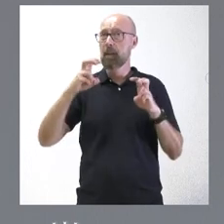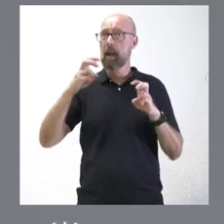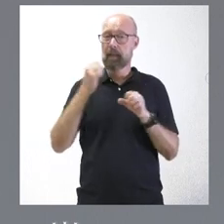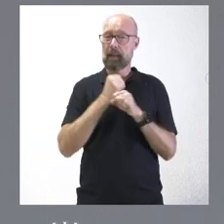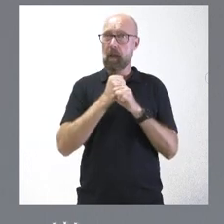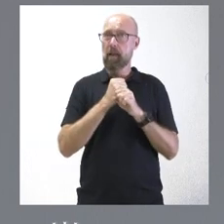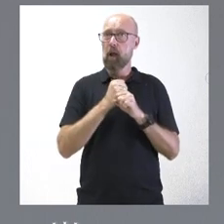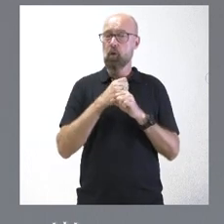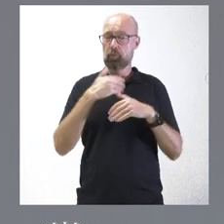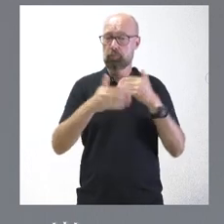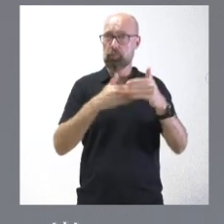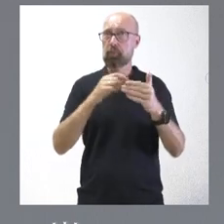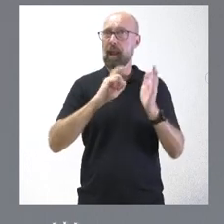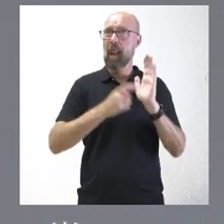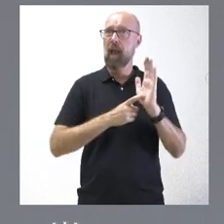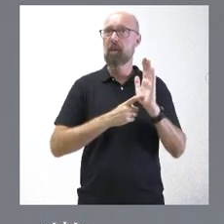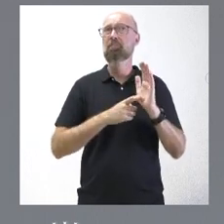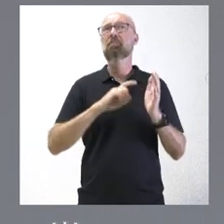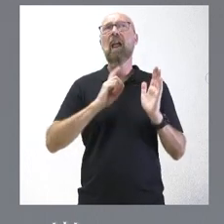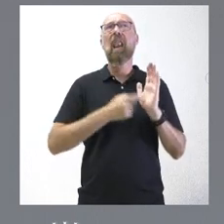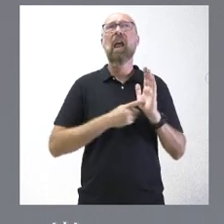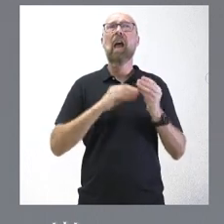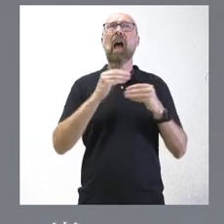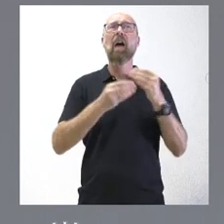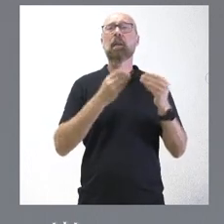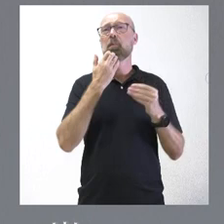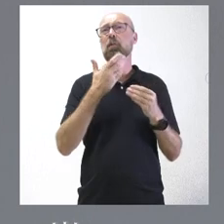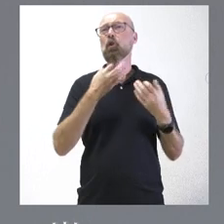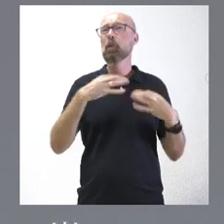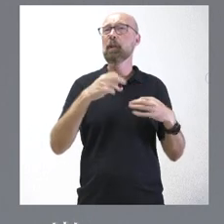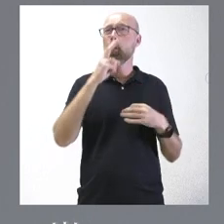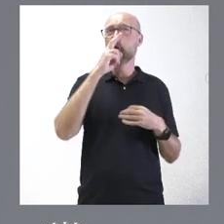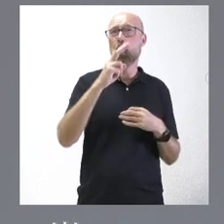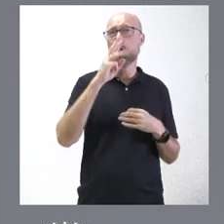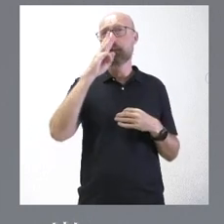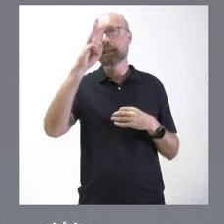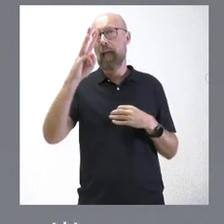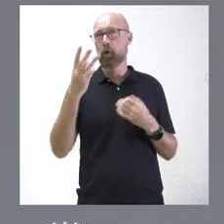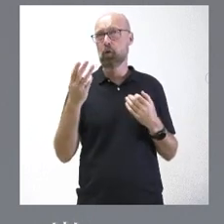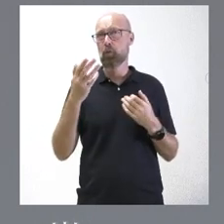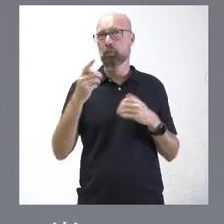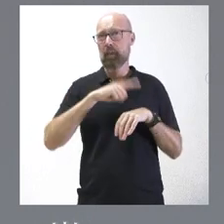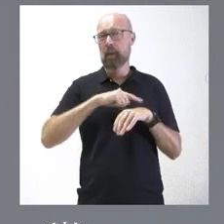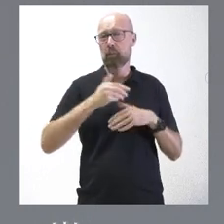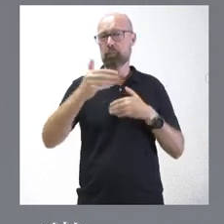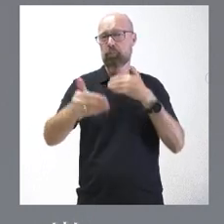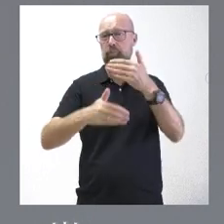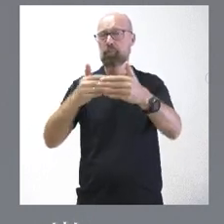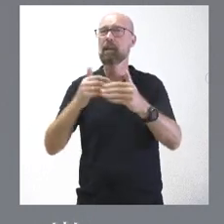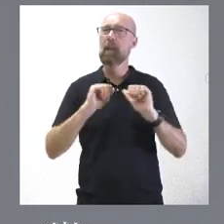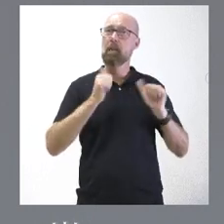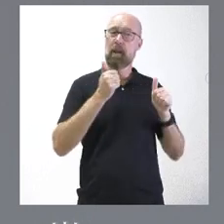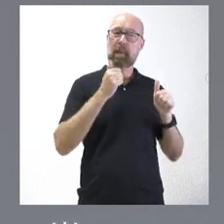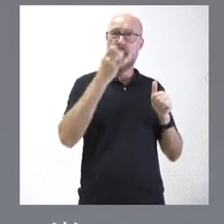una ley son dos o tres años lo que se tarda desde que se empieza desde que se plantea la realización